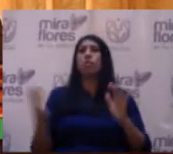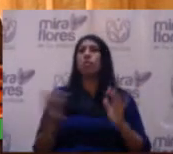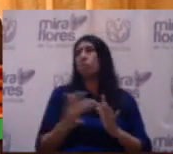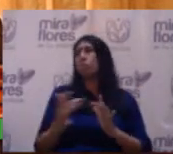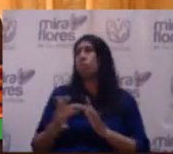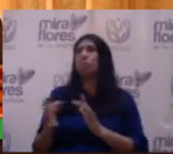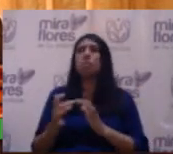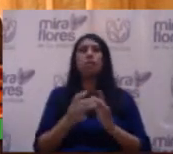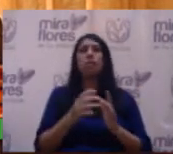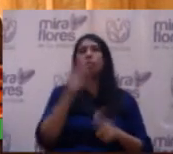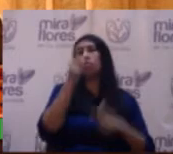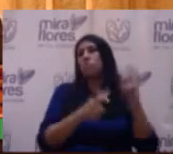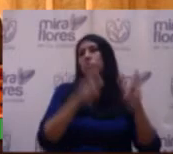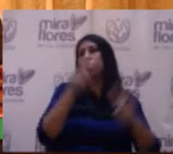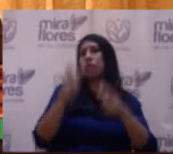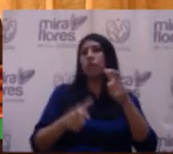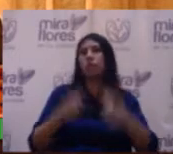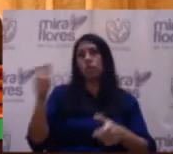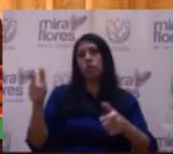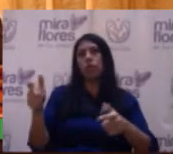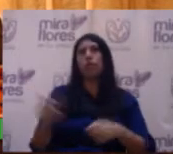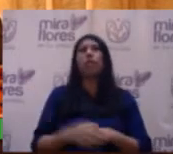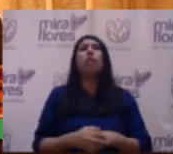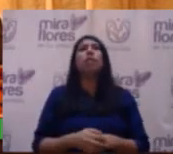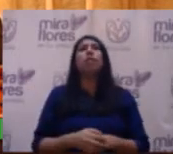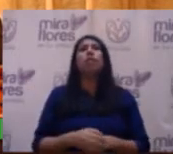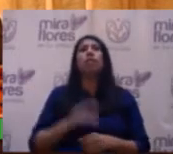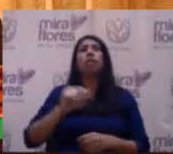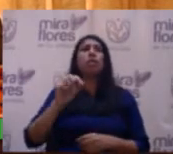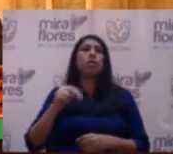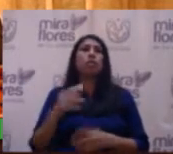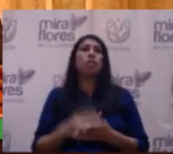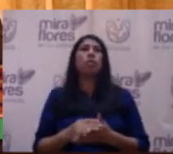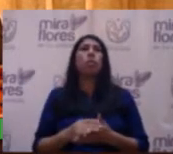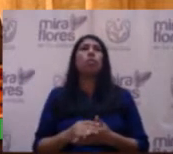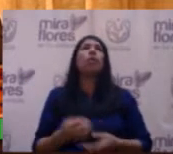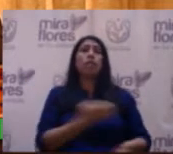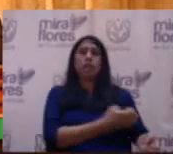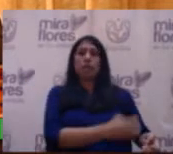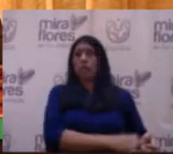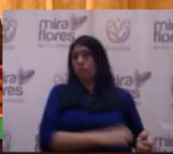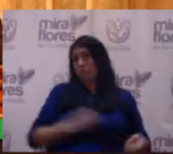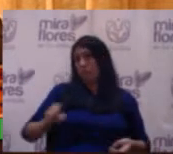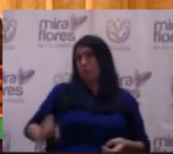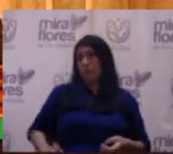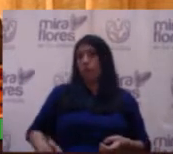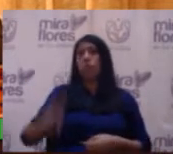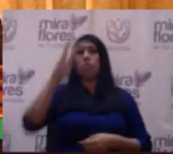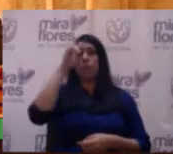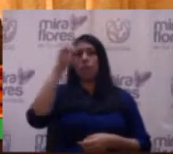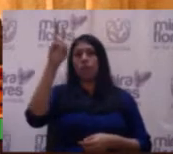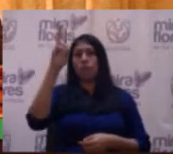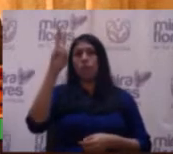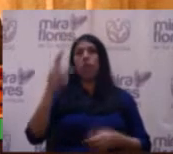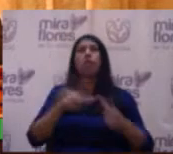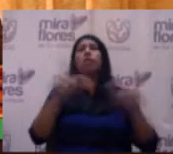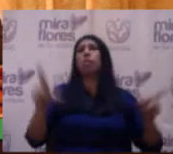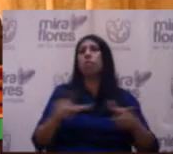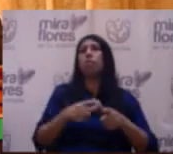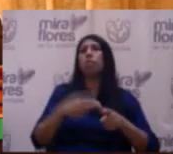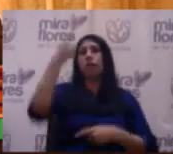con personas de la Cancillería, con el embajador del Perú en México, el embajador